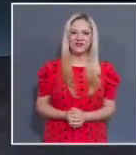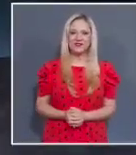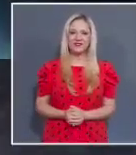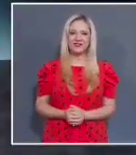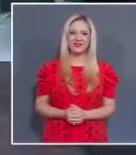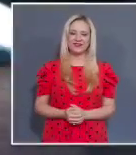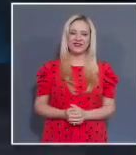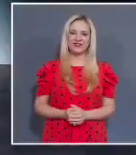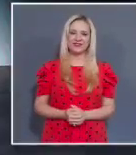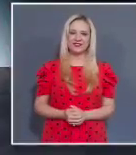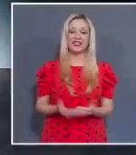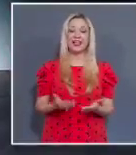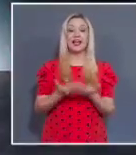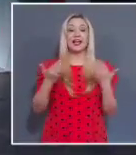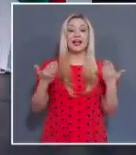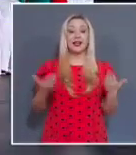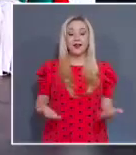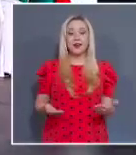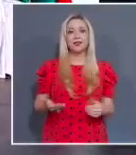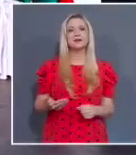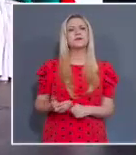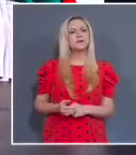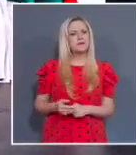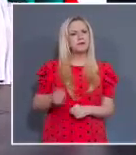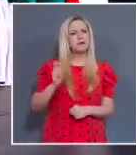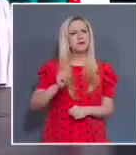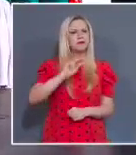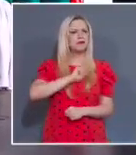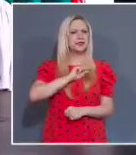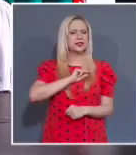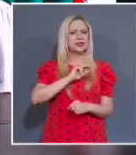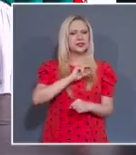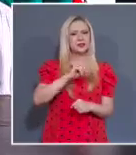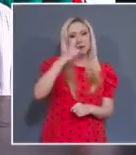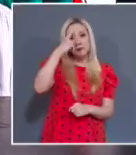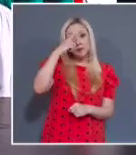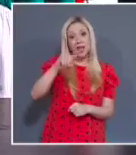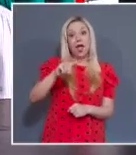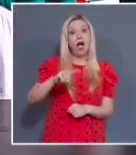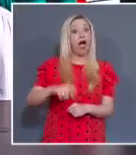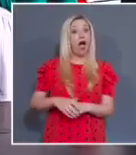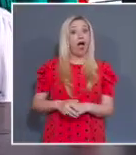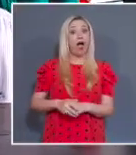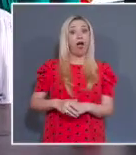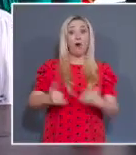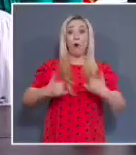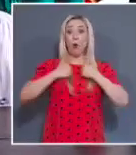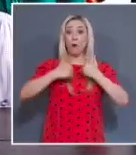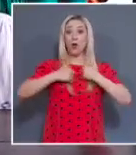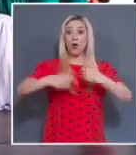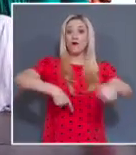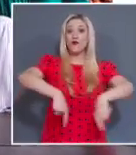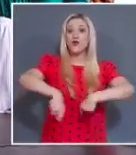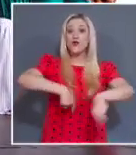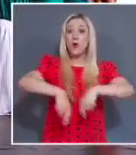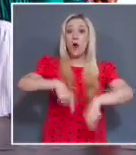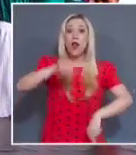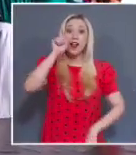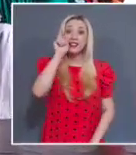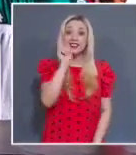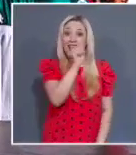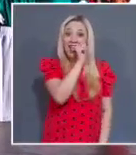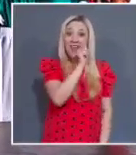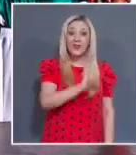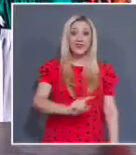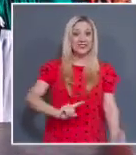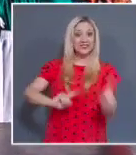Vámonos ahora a ver el siguiente trabajo especial sobre la Selección Nacional Juvenil de Fútbol, pero para ciegos, que se